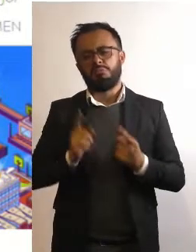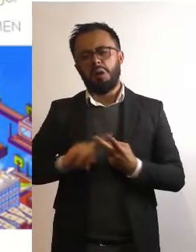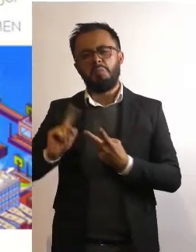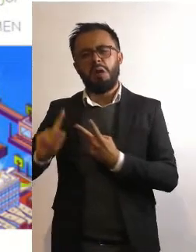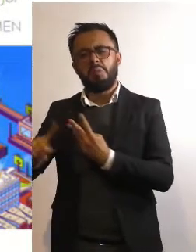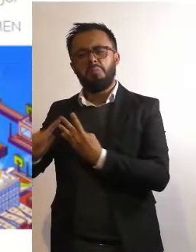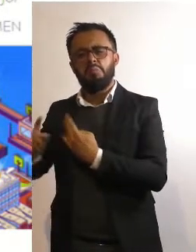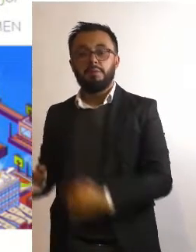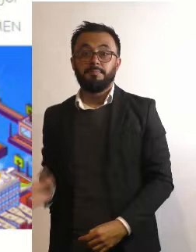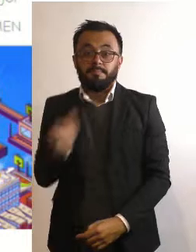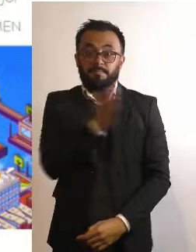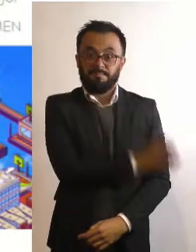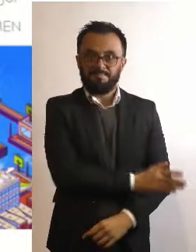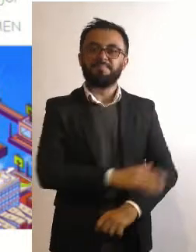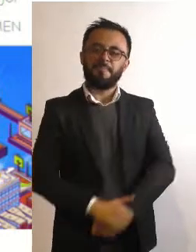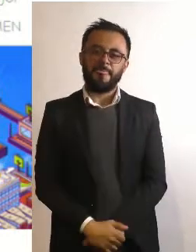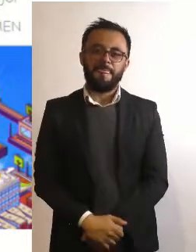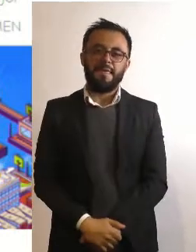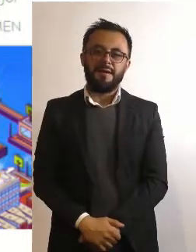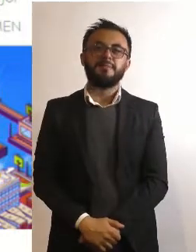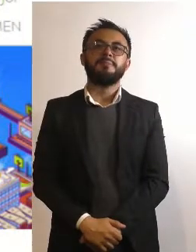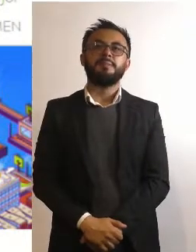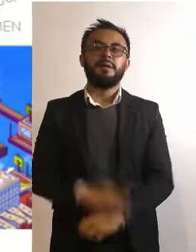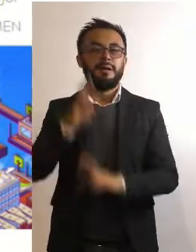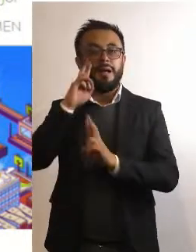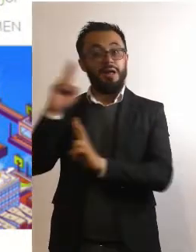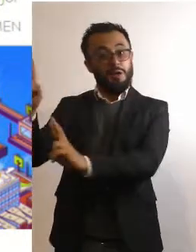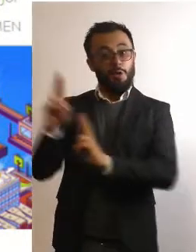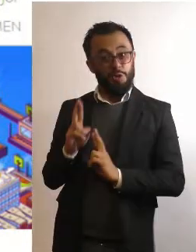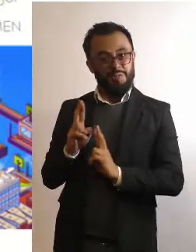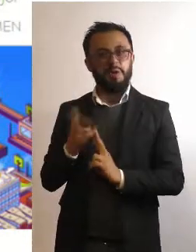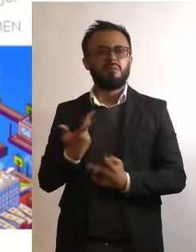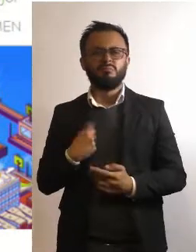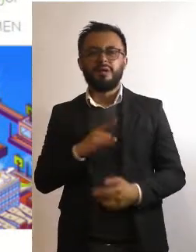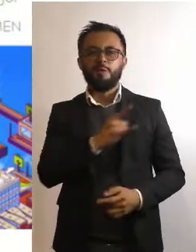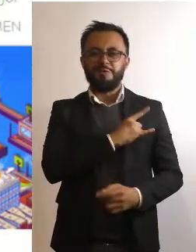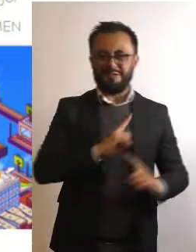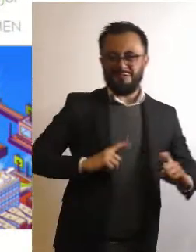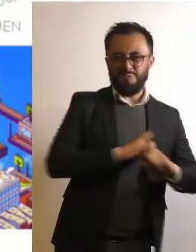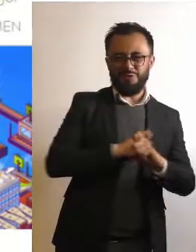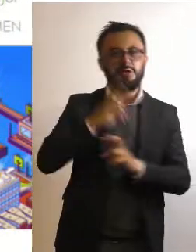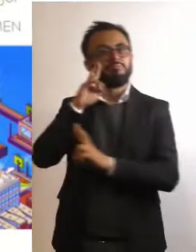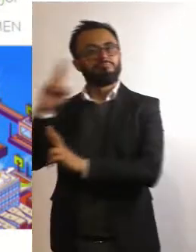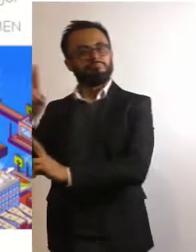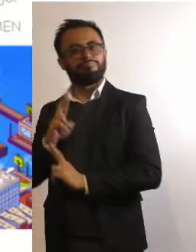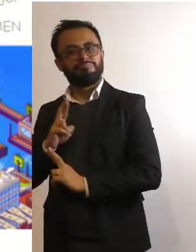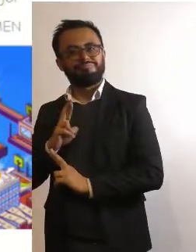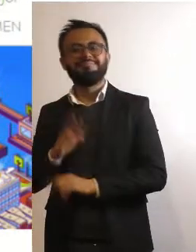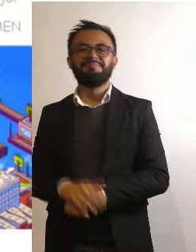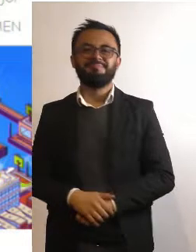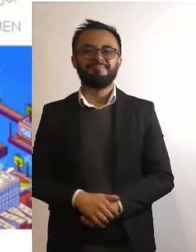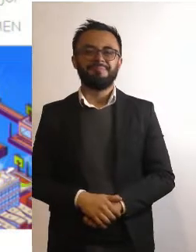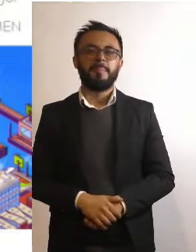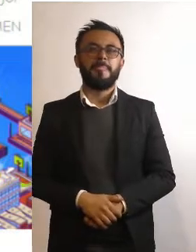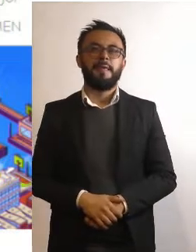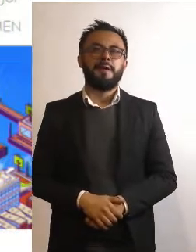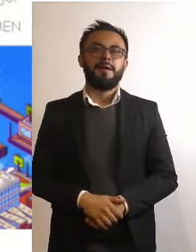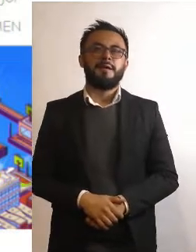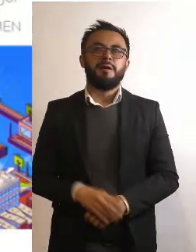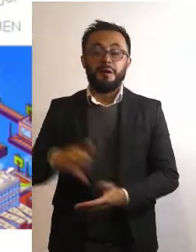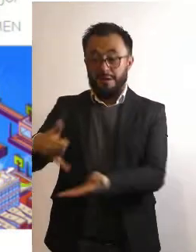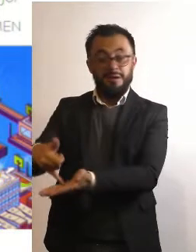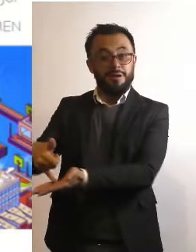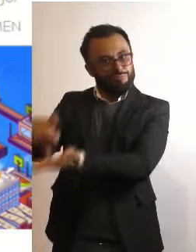Reconocimientos. Hemos tenido reconocimientos. Bueno, la mujer en educación superior del